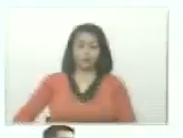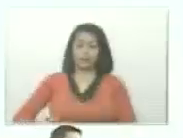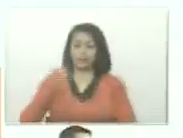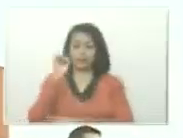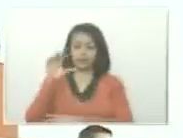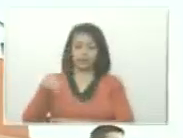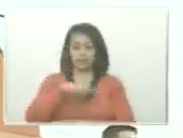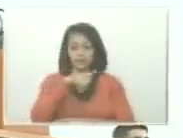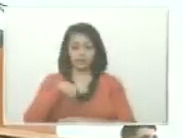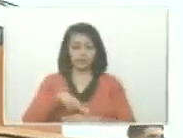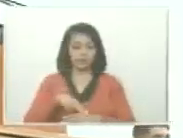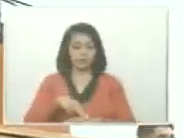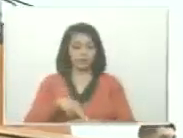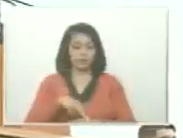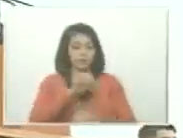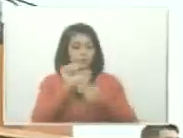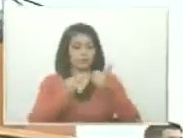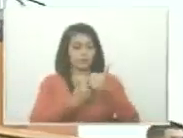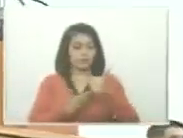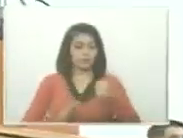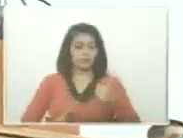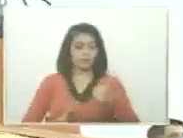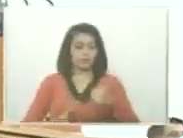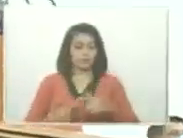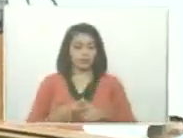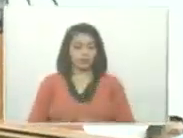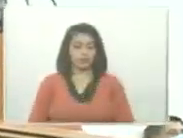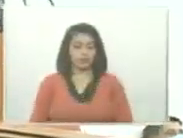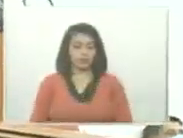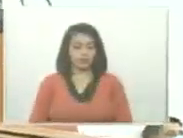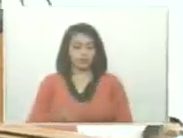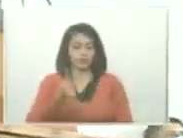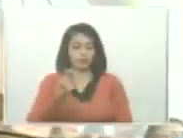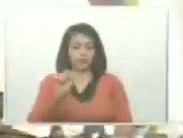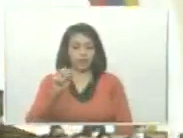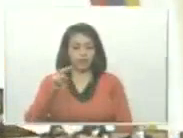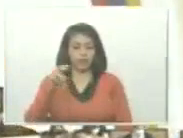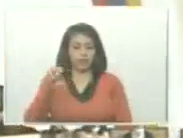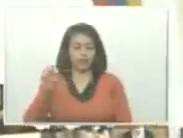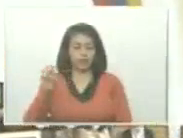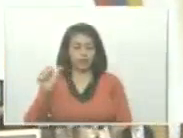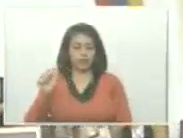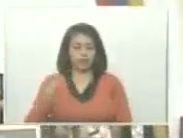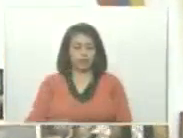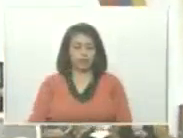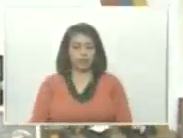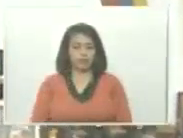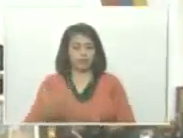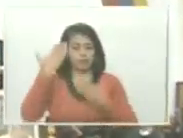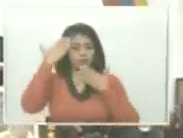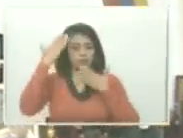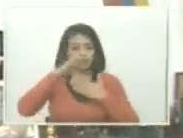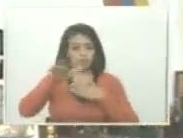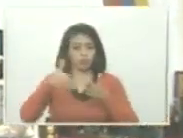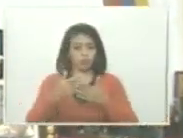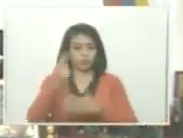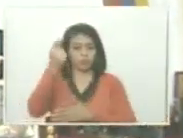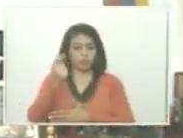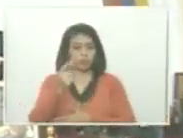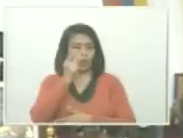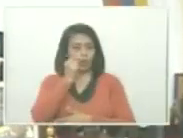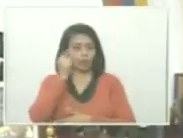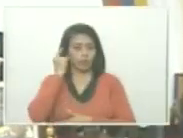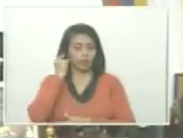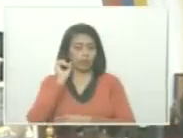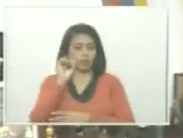Asamblea Nacional, vicepresidenta Vanessa Montero, Saludos a todos los diputados y diputadas